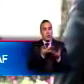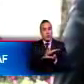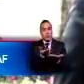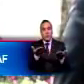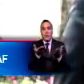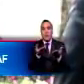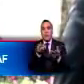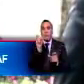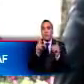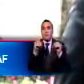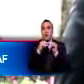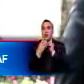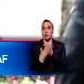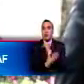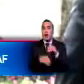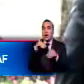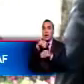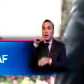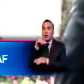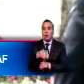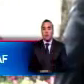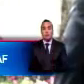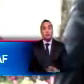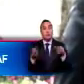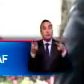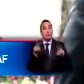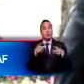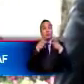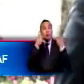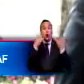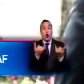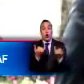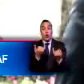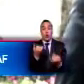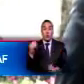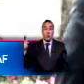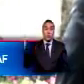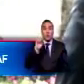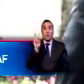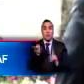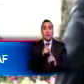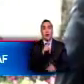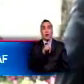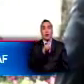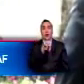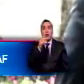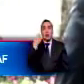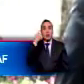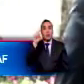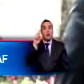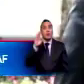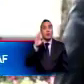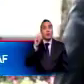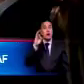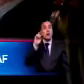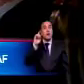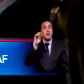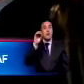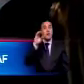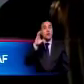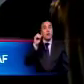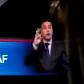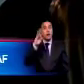pobres del ecuador y debo anunciar que el día de hoy se están desembolsando los primeros 100 millones por parte de capa de este crédito